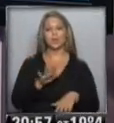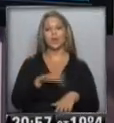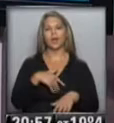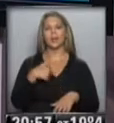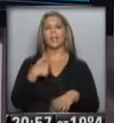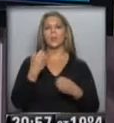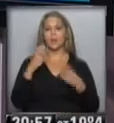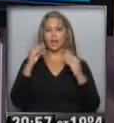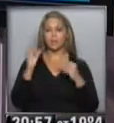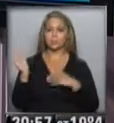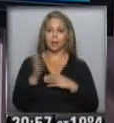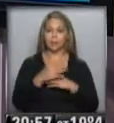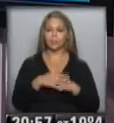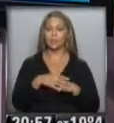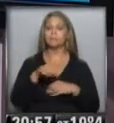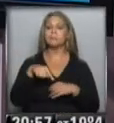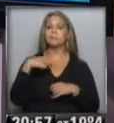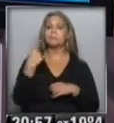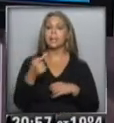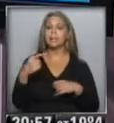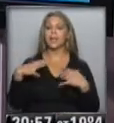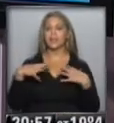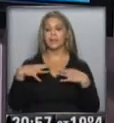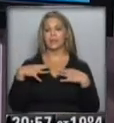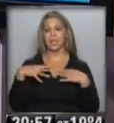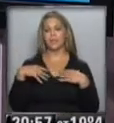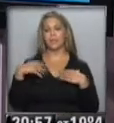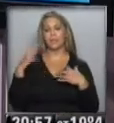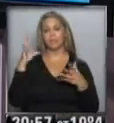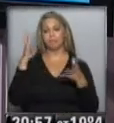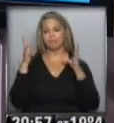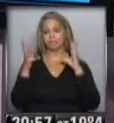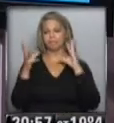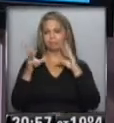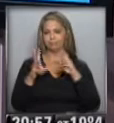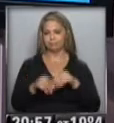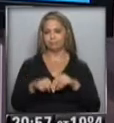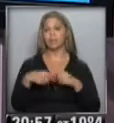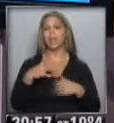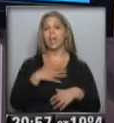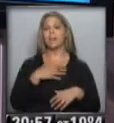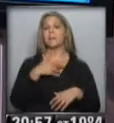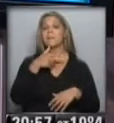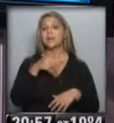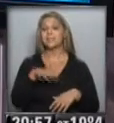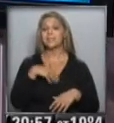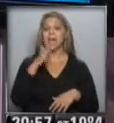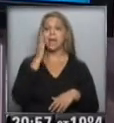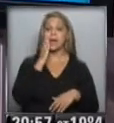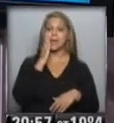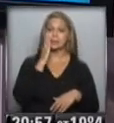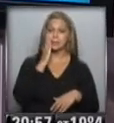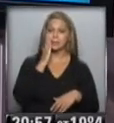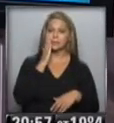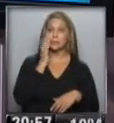Pablo? Muy buenas noches. Buenas noches para todos. Mañana, feriado, desmejoran las condiciones meteorológicas, lamentablemente, posiblemente a partir de la tarde.